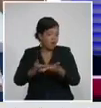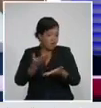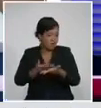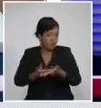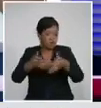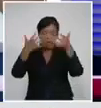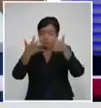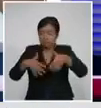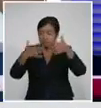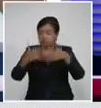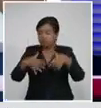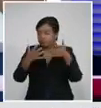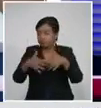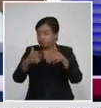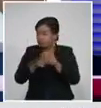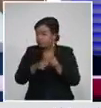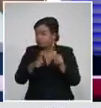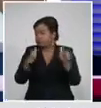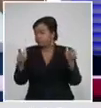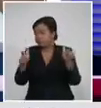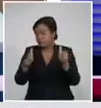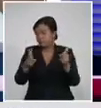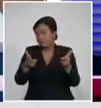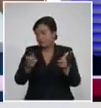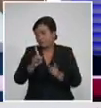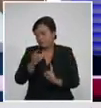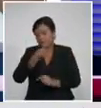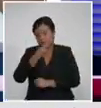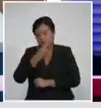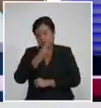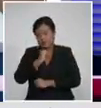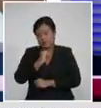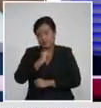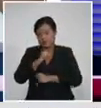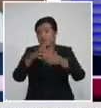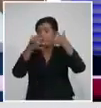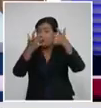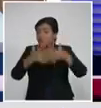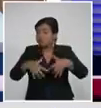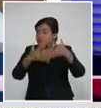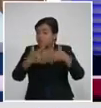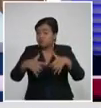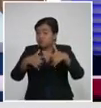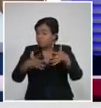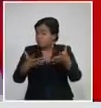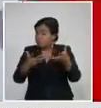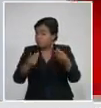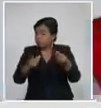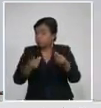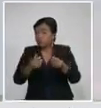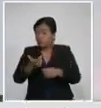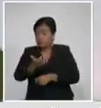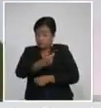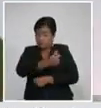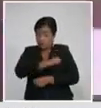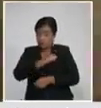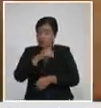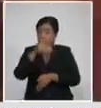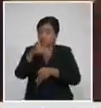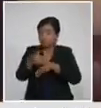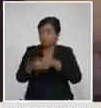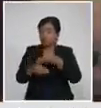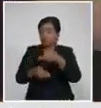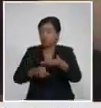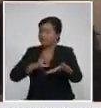escala. Y debo decir también que la producción a gran escala de estas vacunas es un proceso complejo. Las